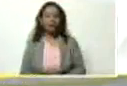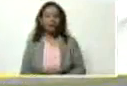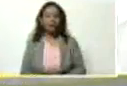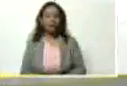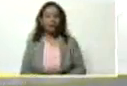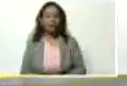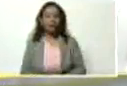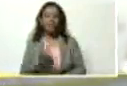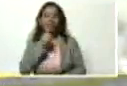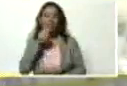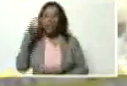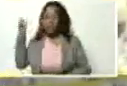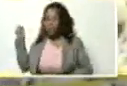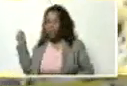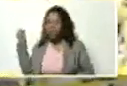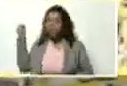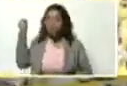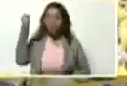quien ha traído